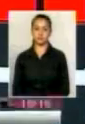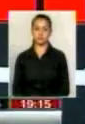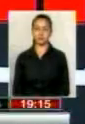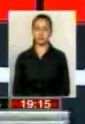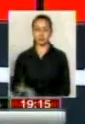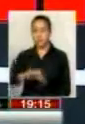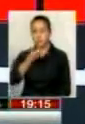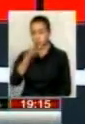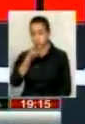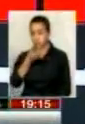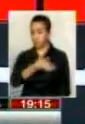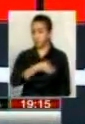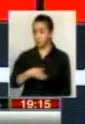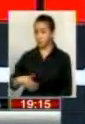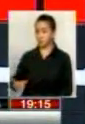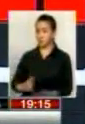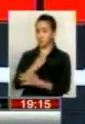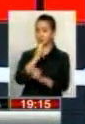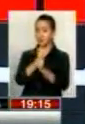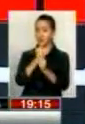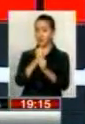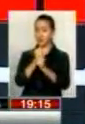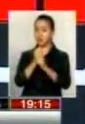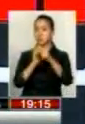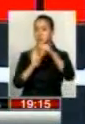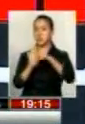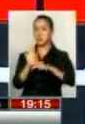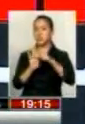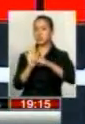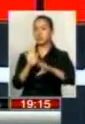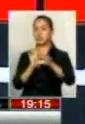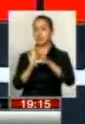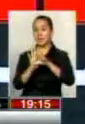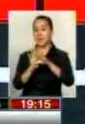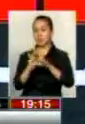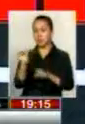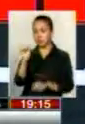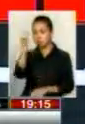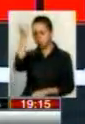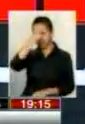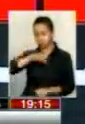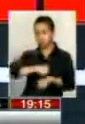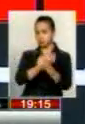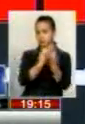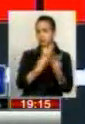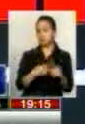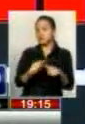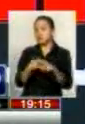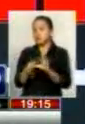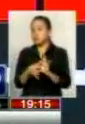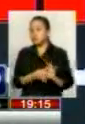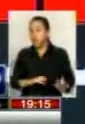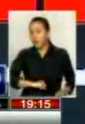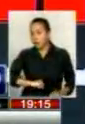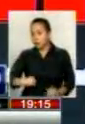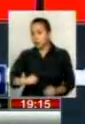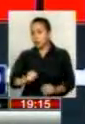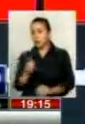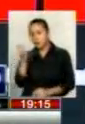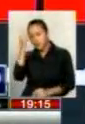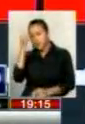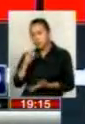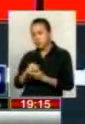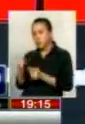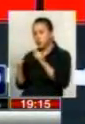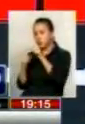Le cuento que el gobierno trabaja en un proyecto de ley que permitiría la despenalización del aborto en casos determinados. Para saber más, tomamos